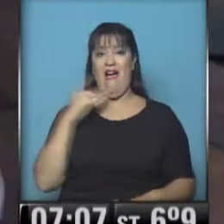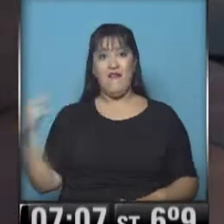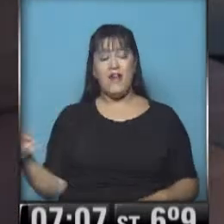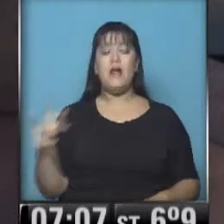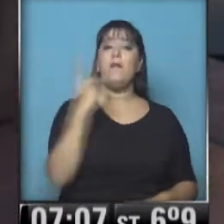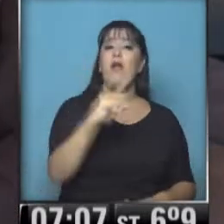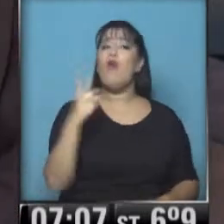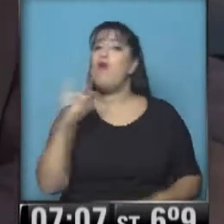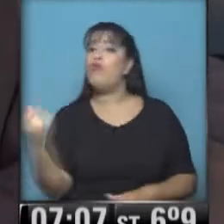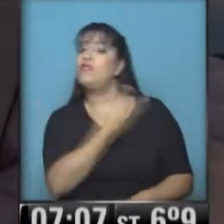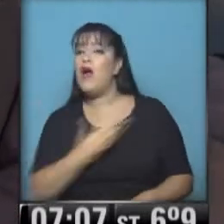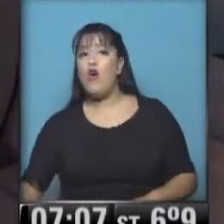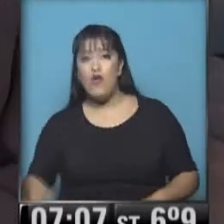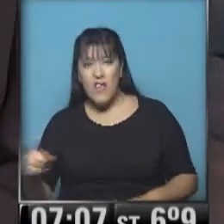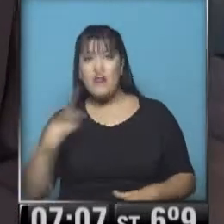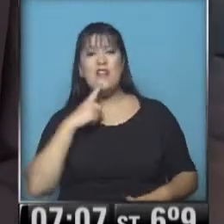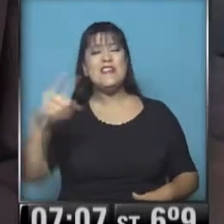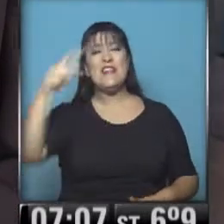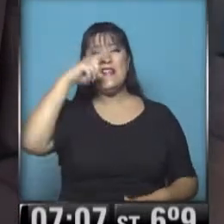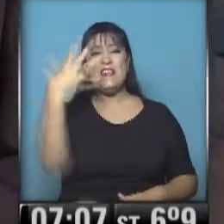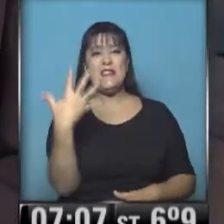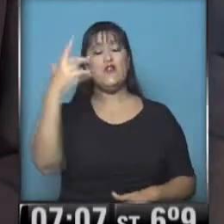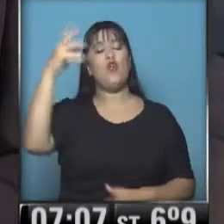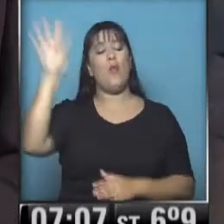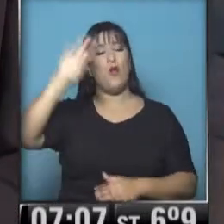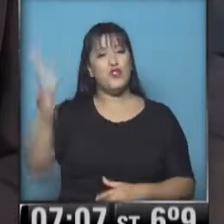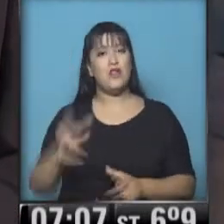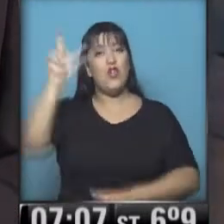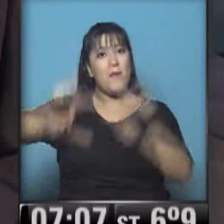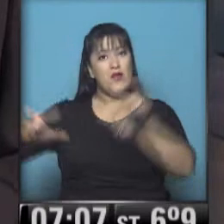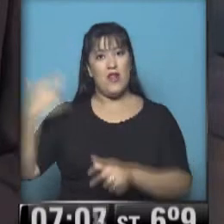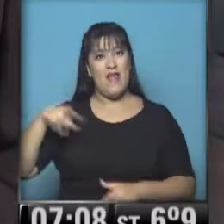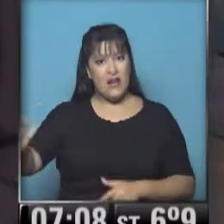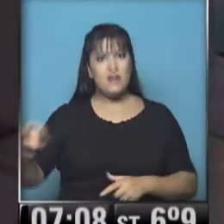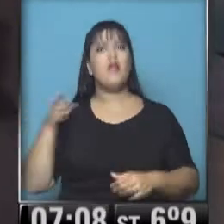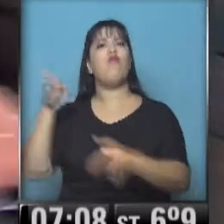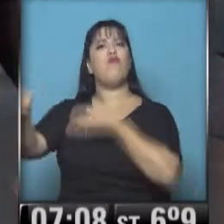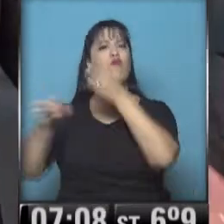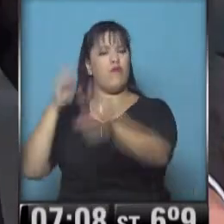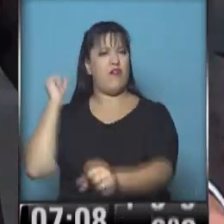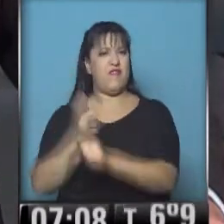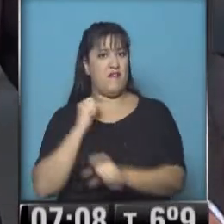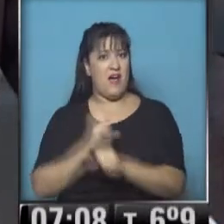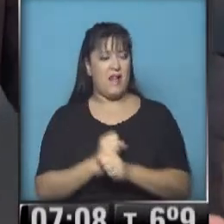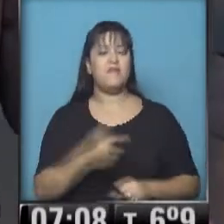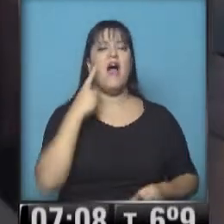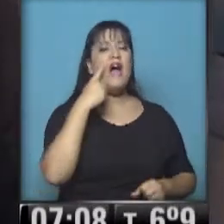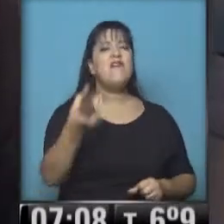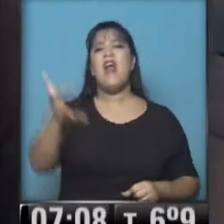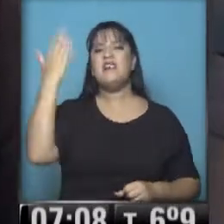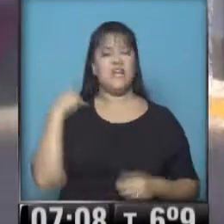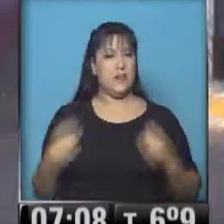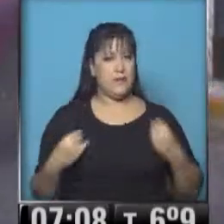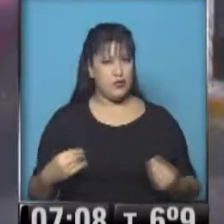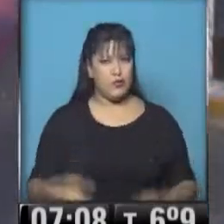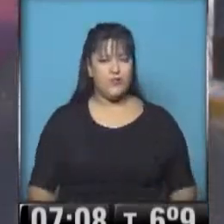preguntan al gobierno dicen que el 75 por ciento de los argentinos concurrió a trabajar vamos a repasar la crónica de lidia